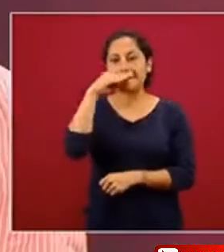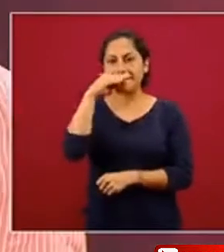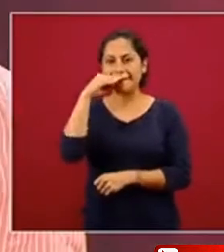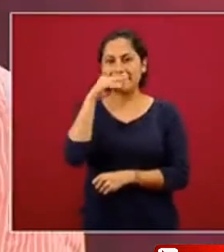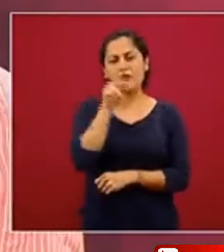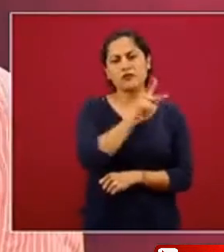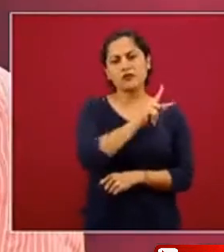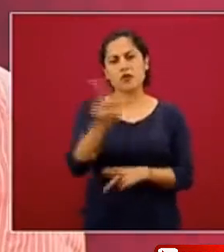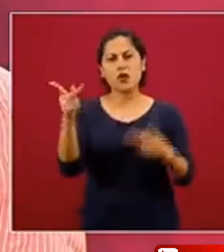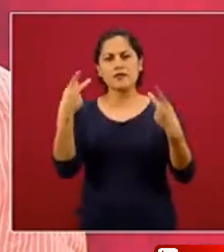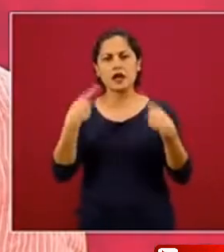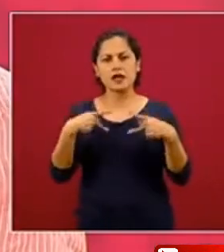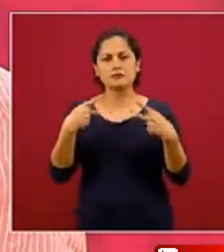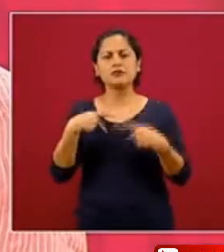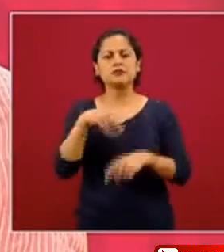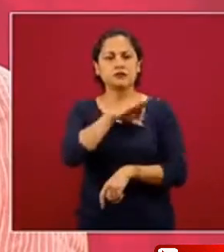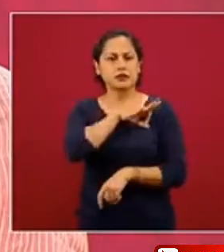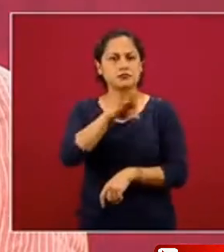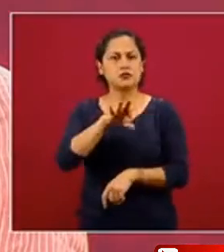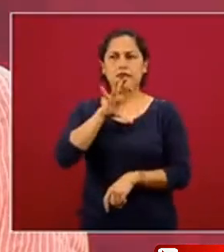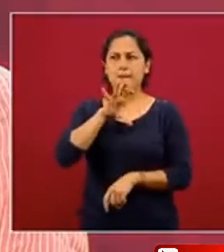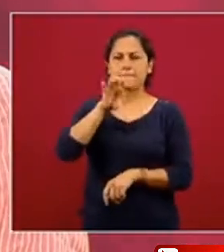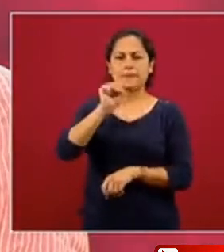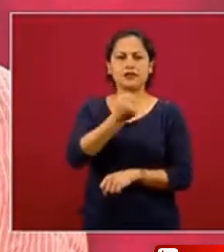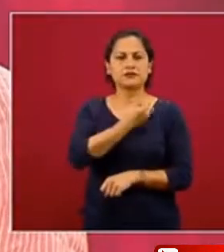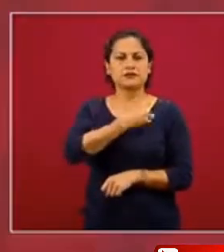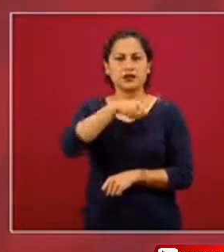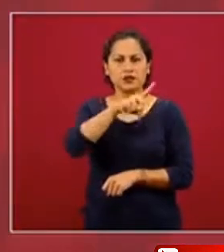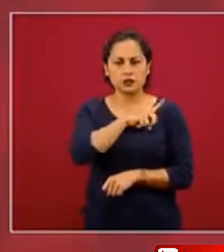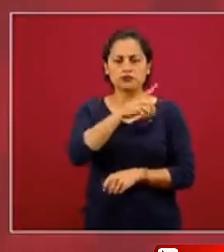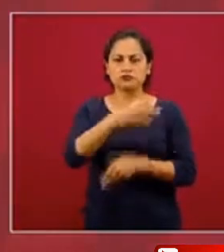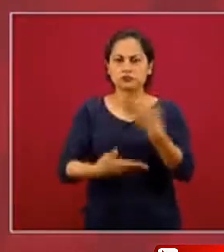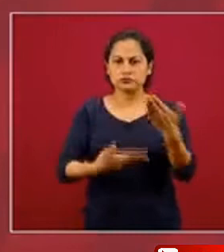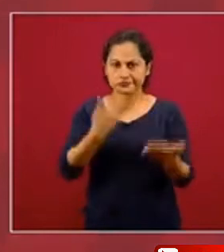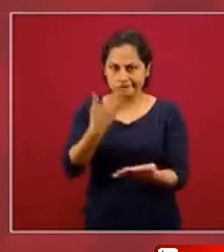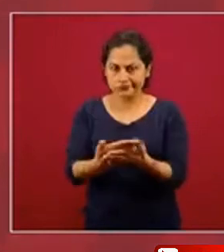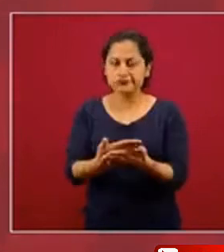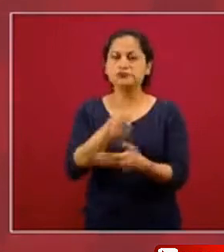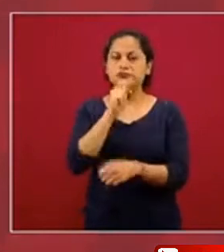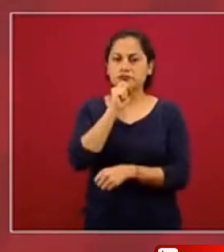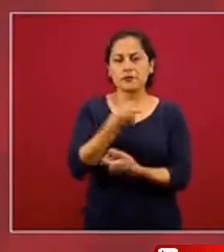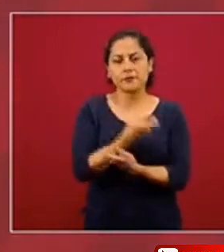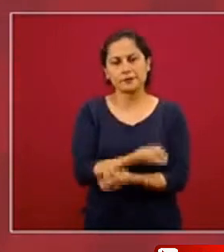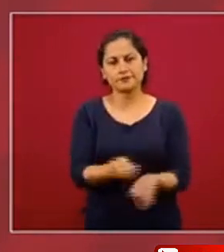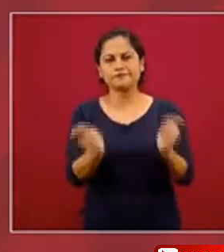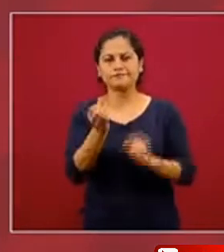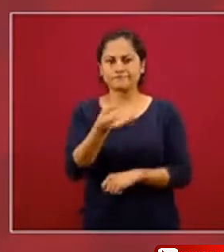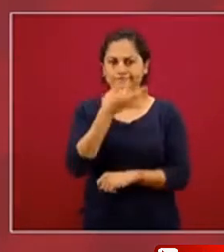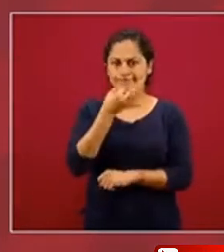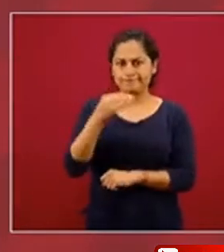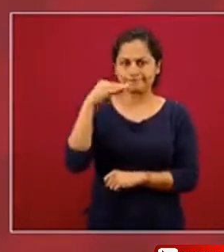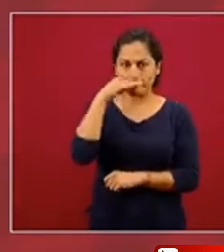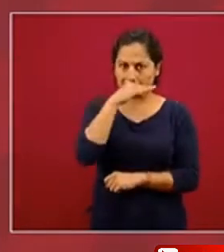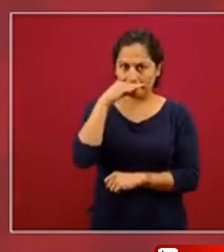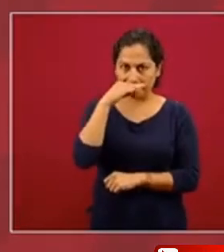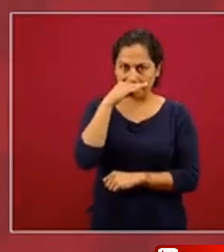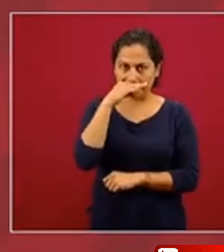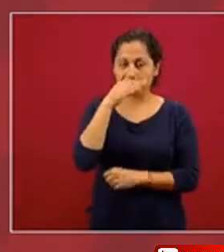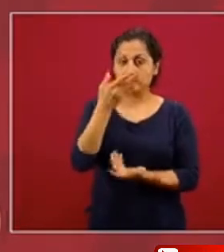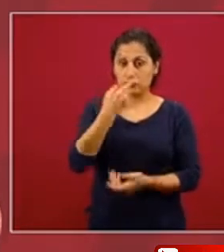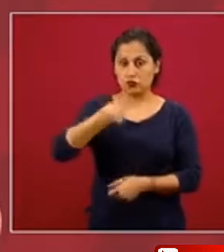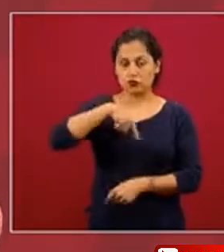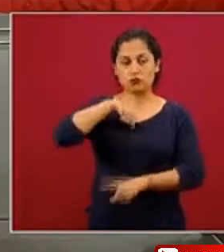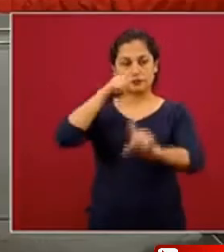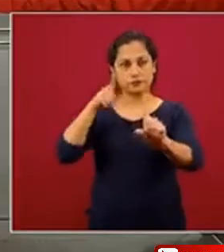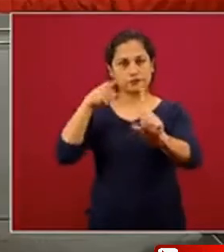tener servicios de salud y medicamentos gratuitos. Ese es nuestro empeño. ¿Por qué tenemos ese empeño?